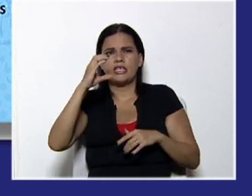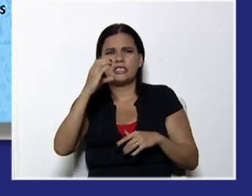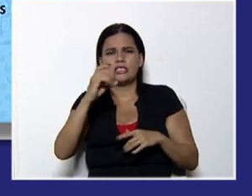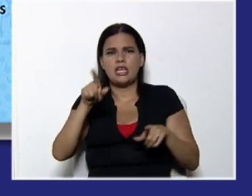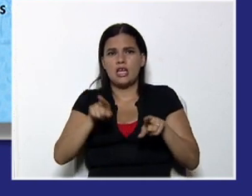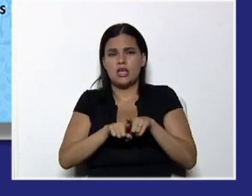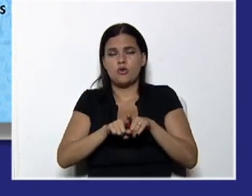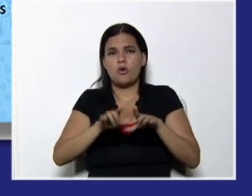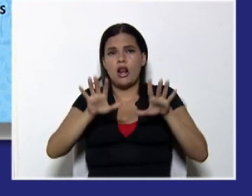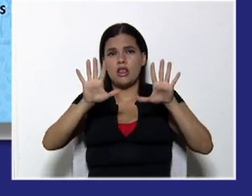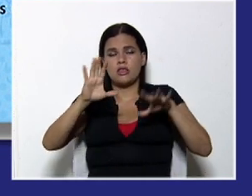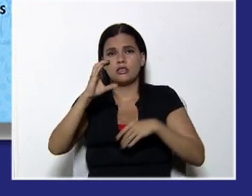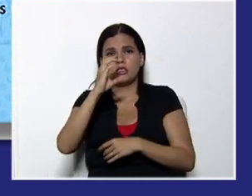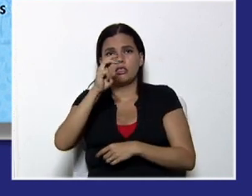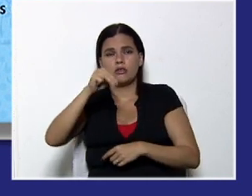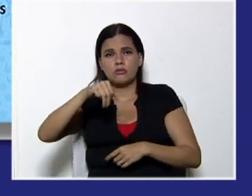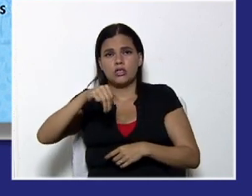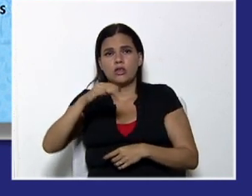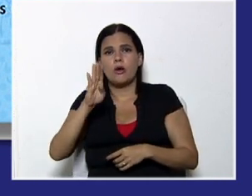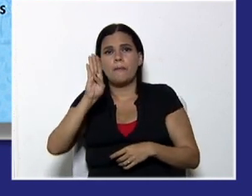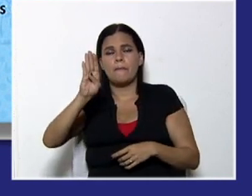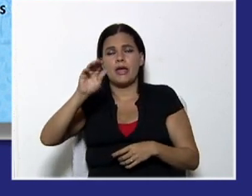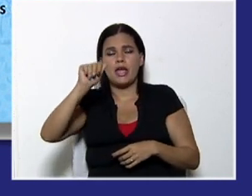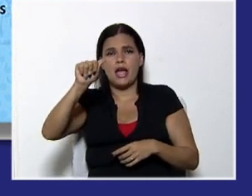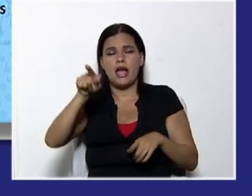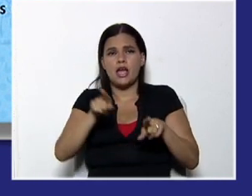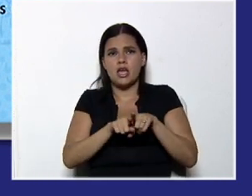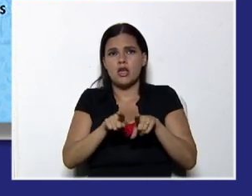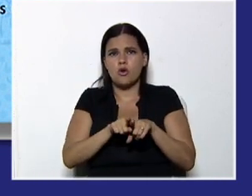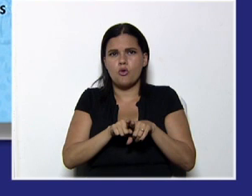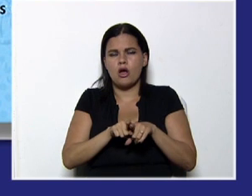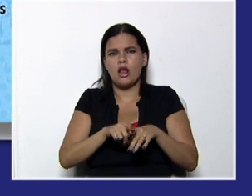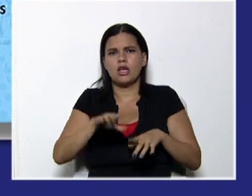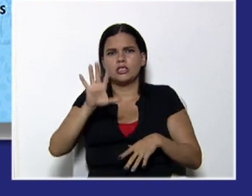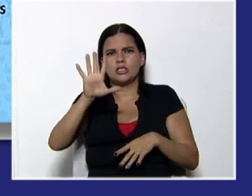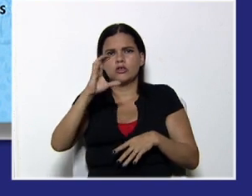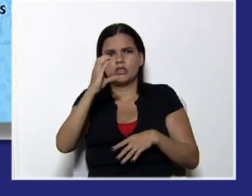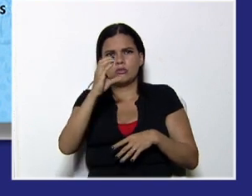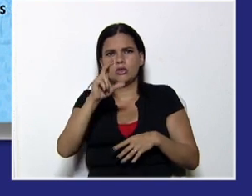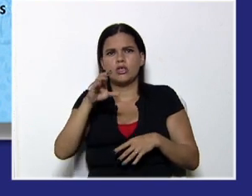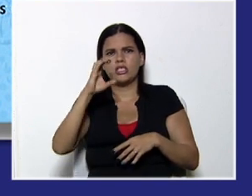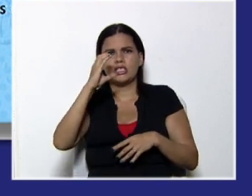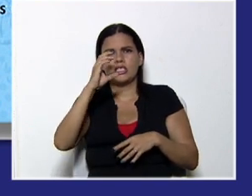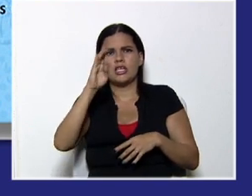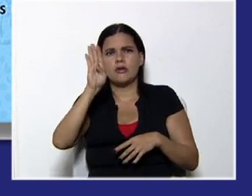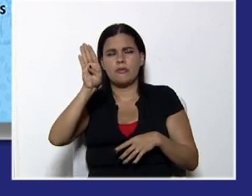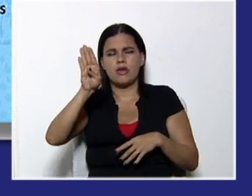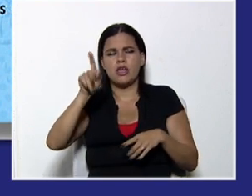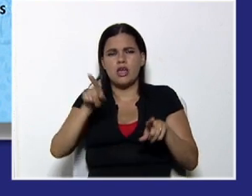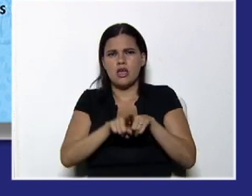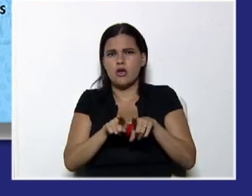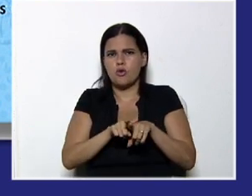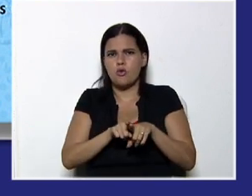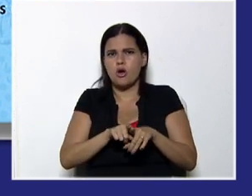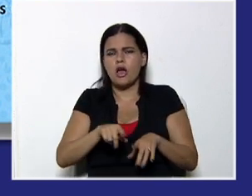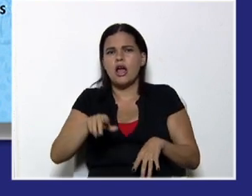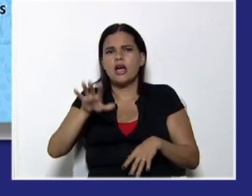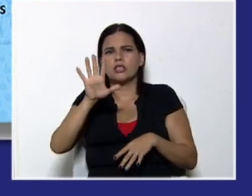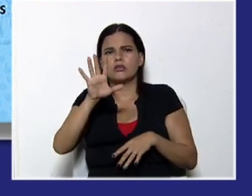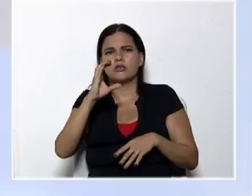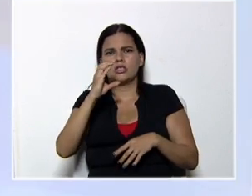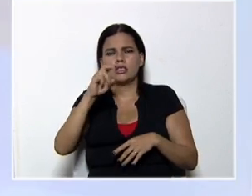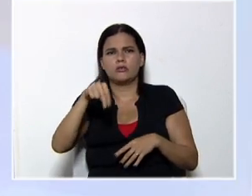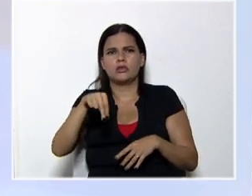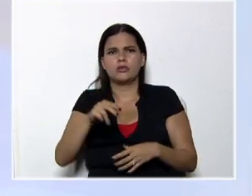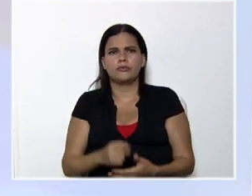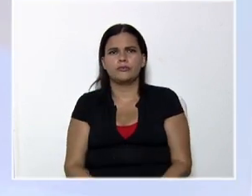centímetros, BA es igual a 5 centímetros y CB es igual a 20 centímetros. Bien, vamos ahora